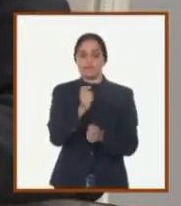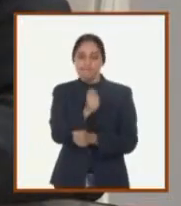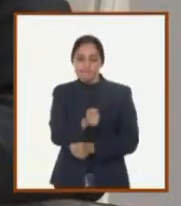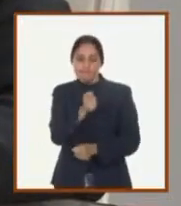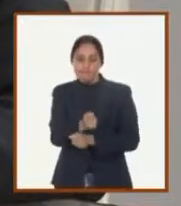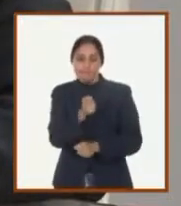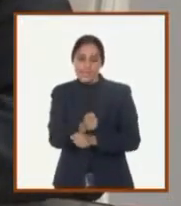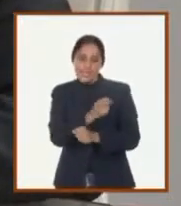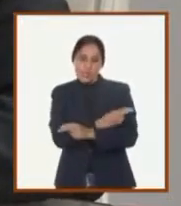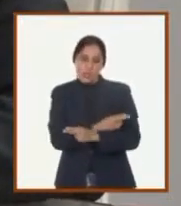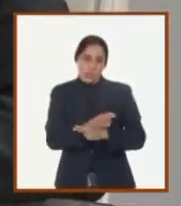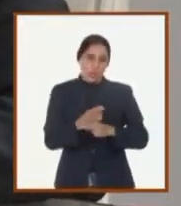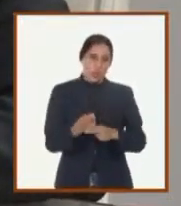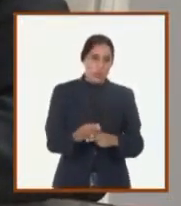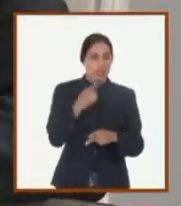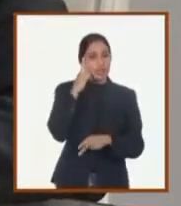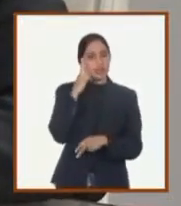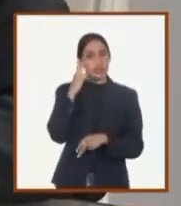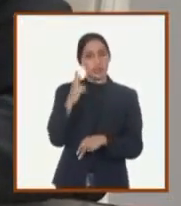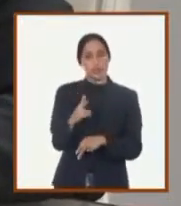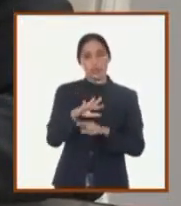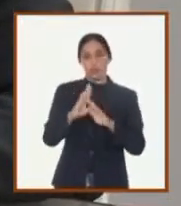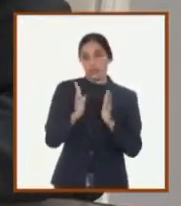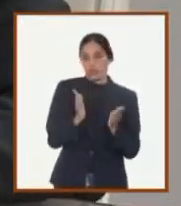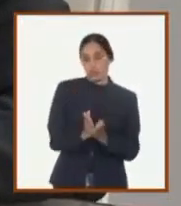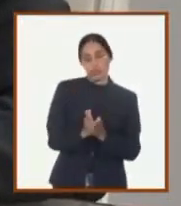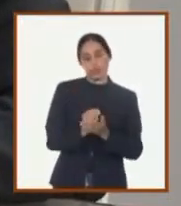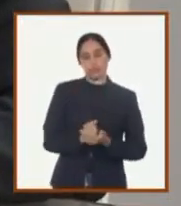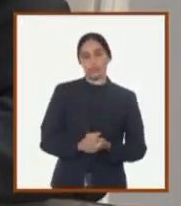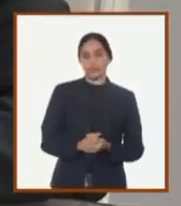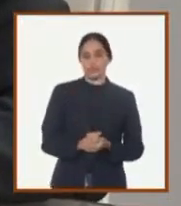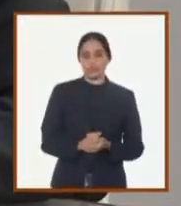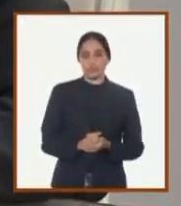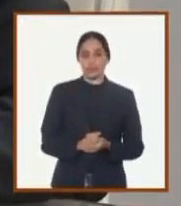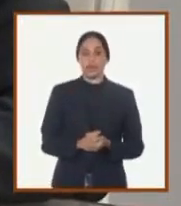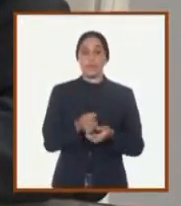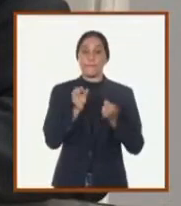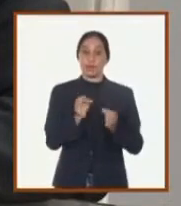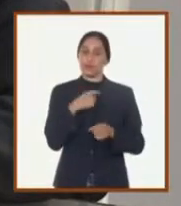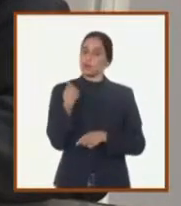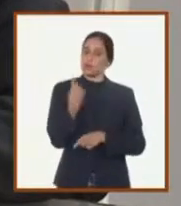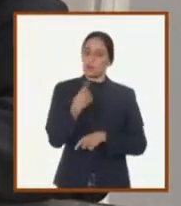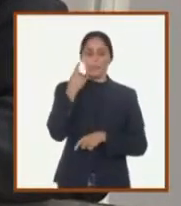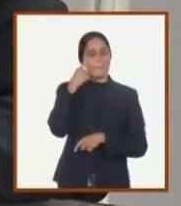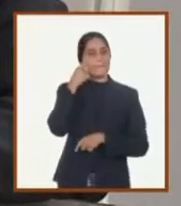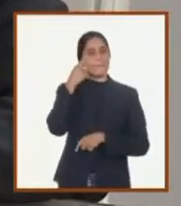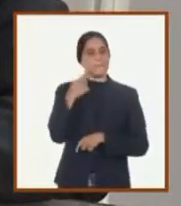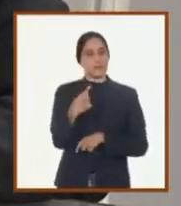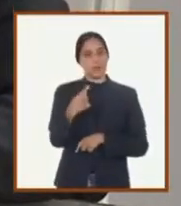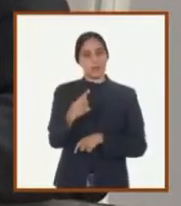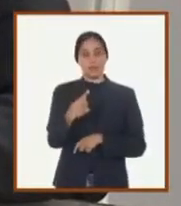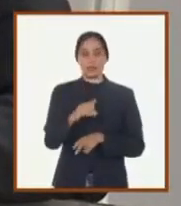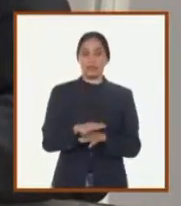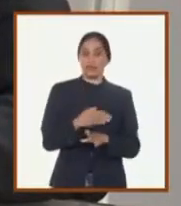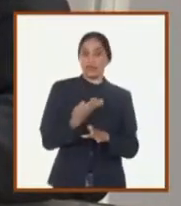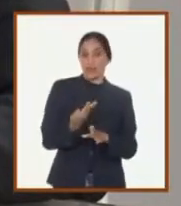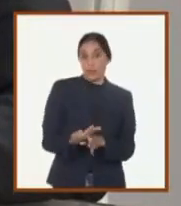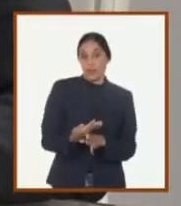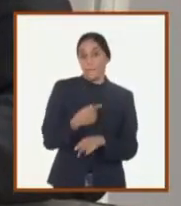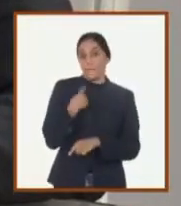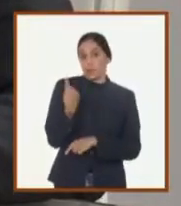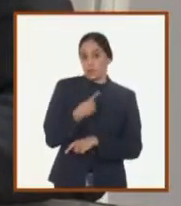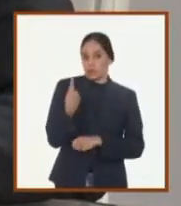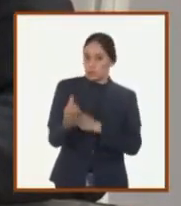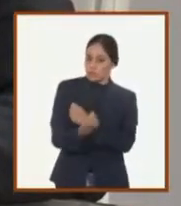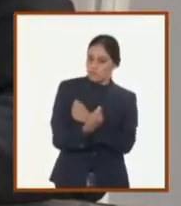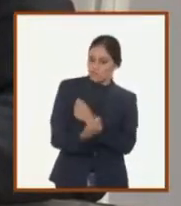orientaciones que ella señalaba por eso eh es para tiene también para nosotros una